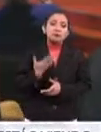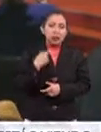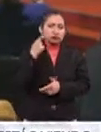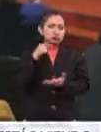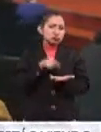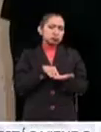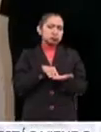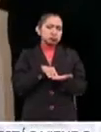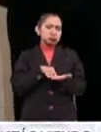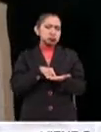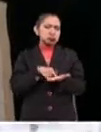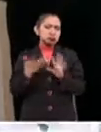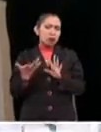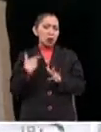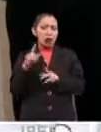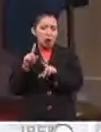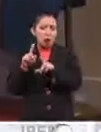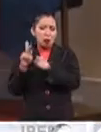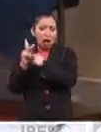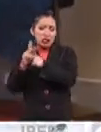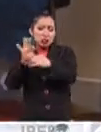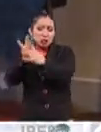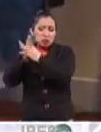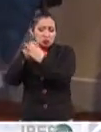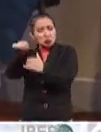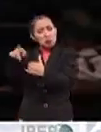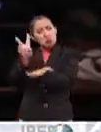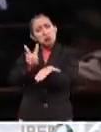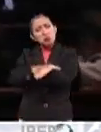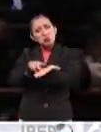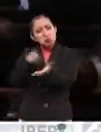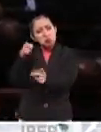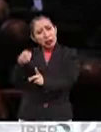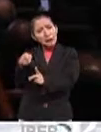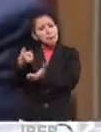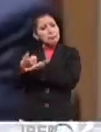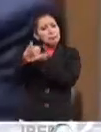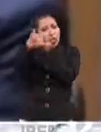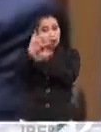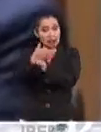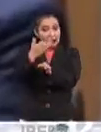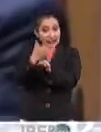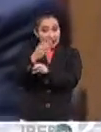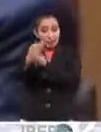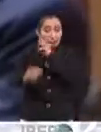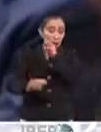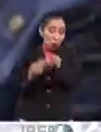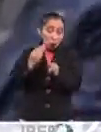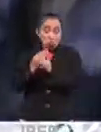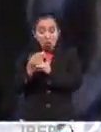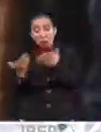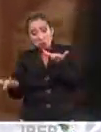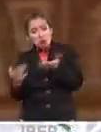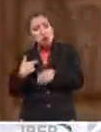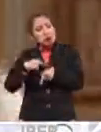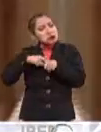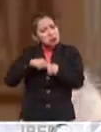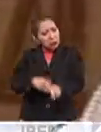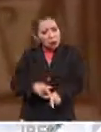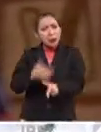yo creo que el multilateralismo como opción en estos momentos en el mundo está viva.